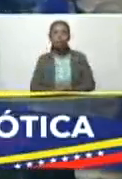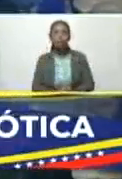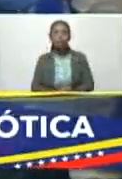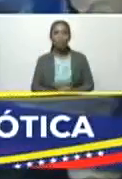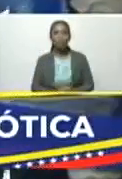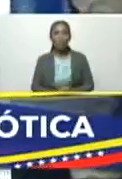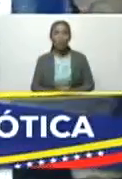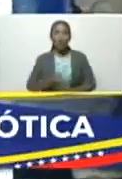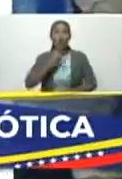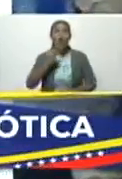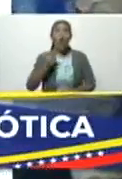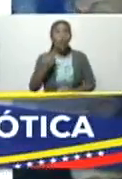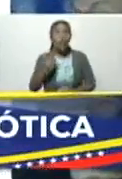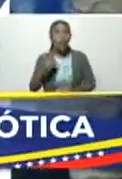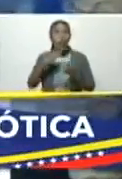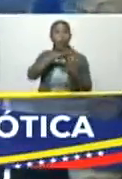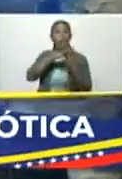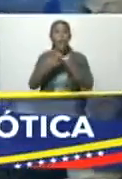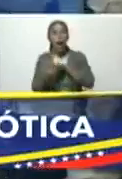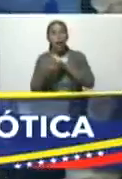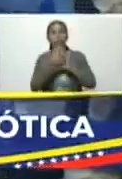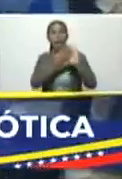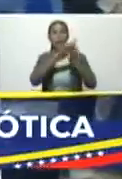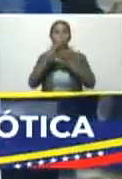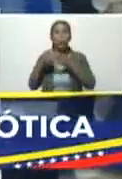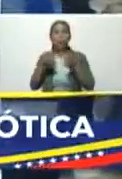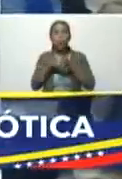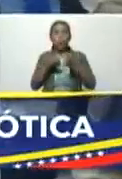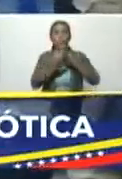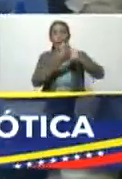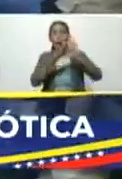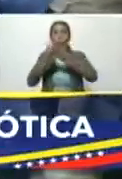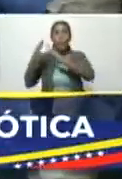a la juventud de los barrios y las comunas,